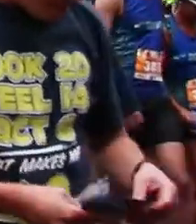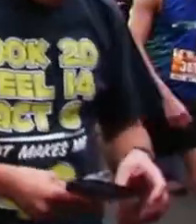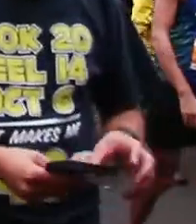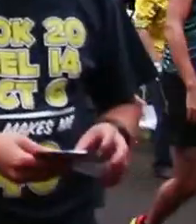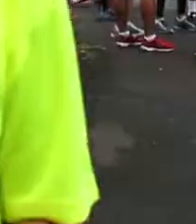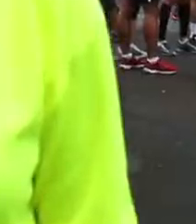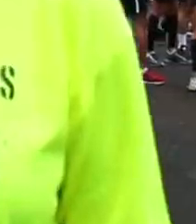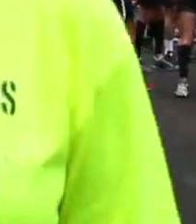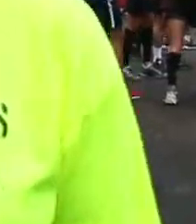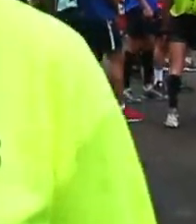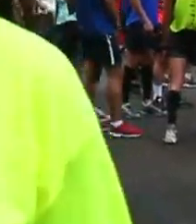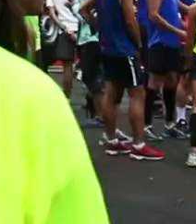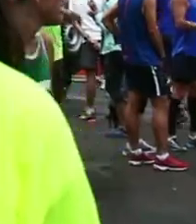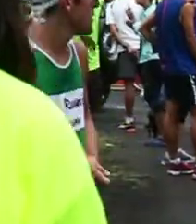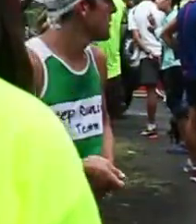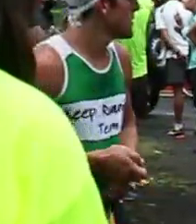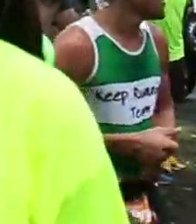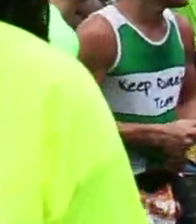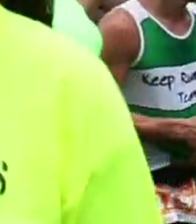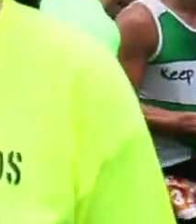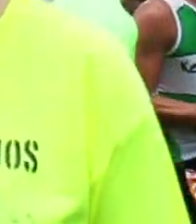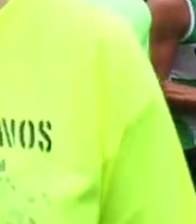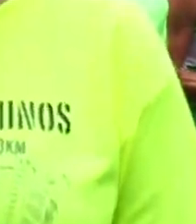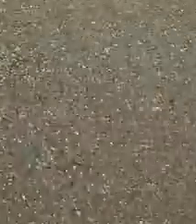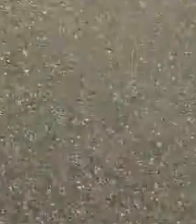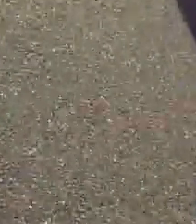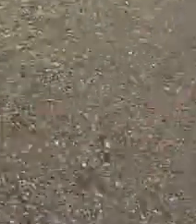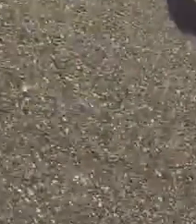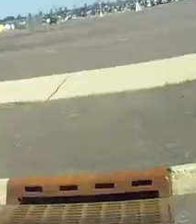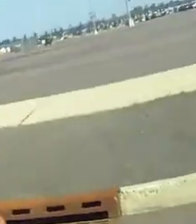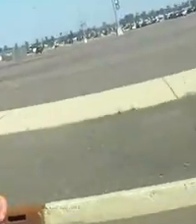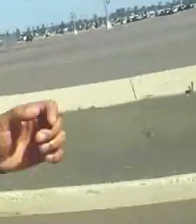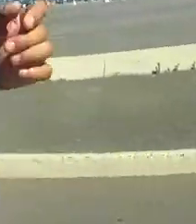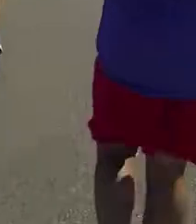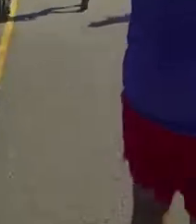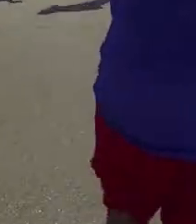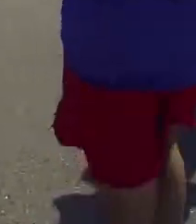Papi y mami estaban allá abajo, pero para frente a Telepic. Que estaba evaluando.